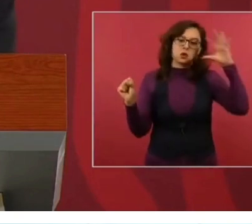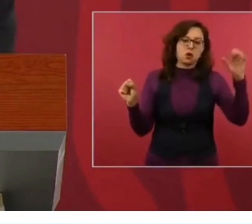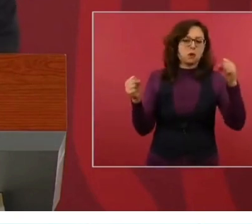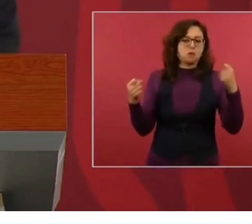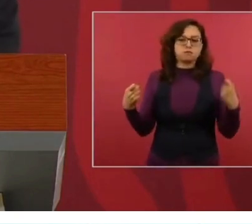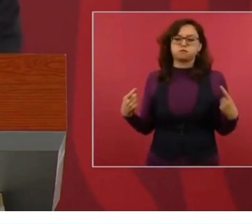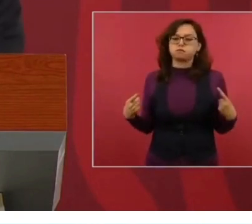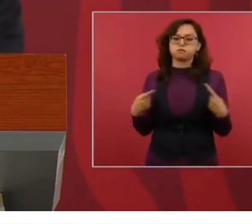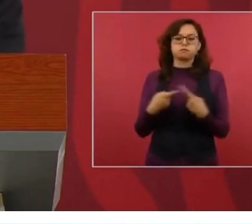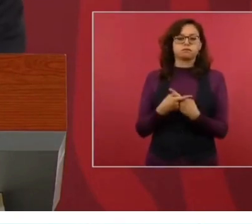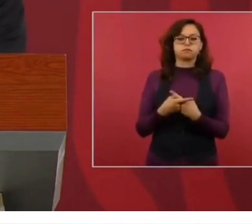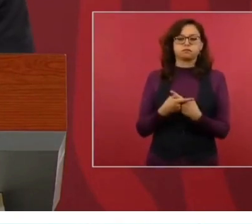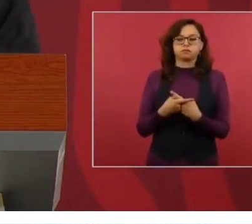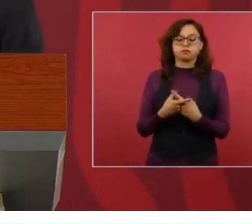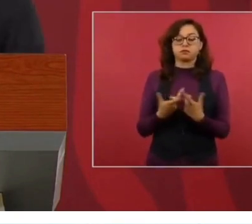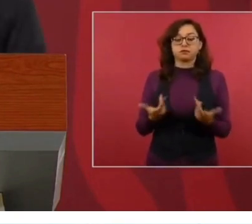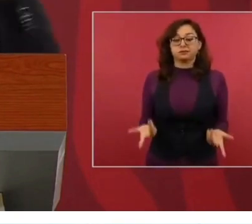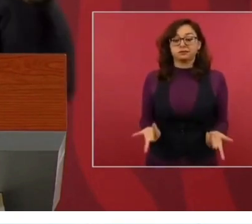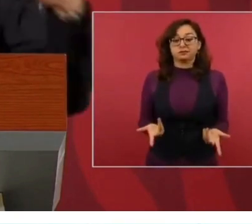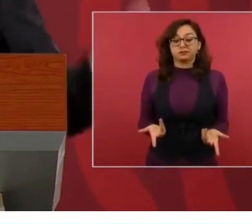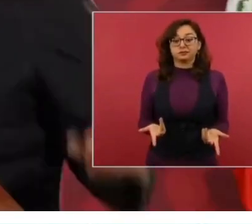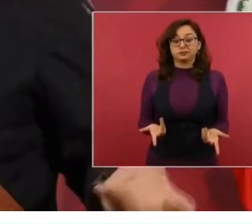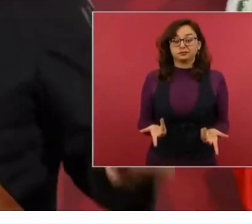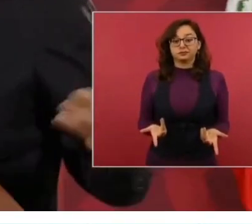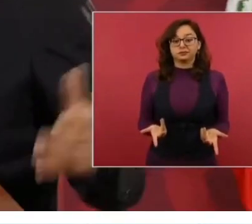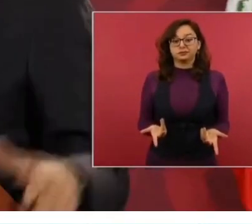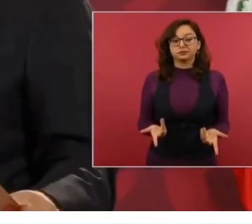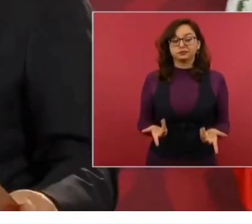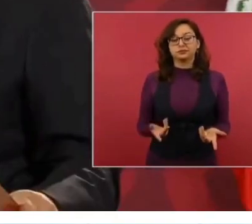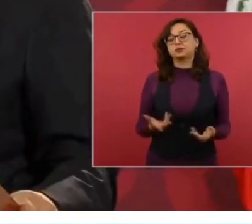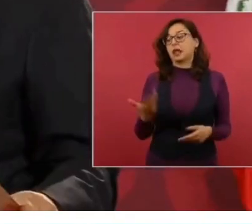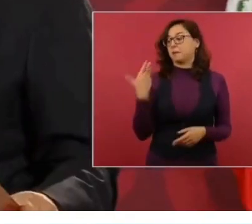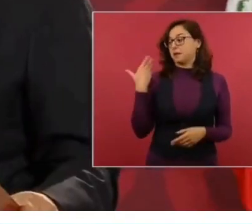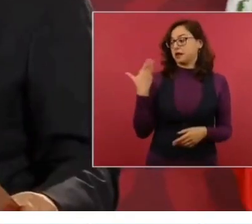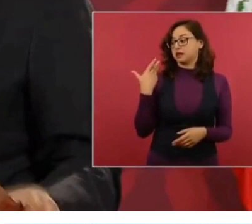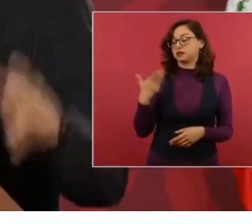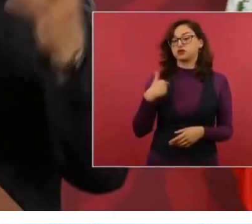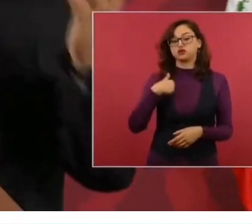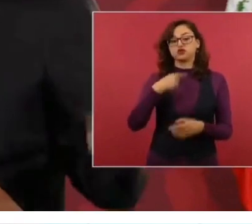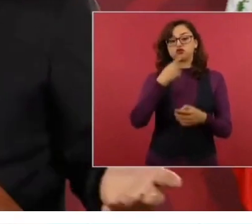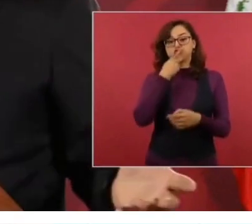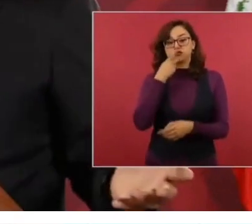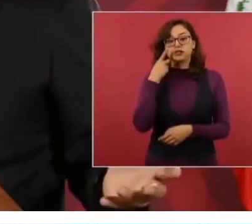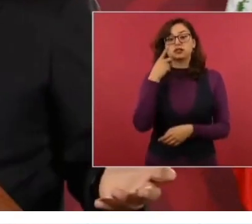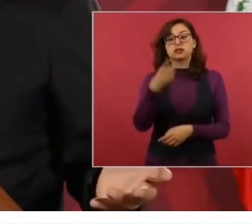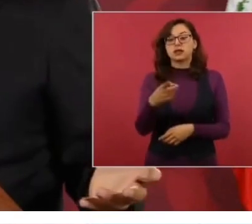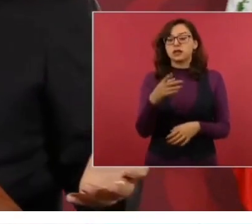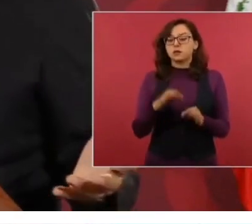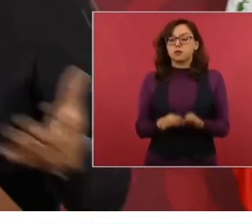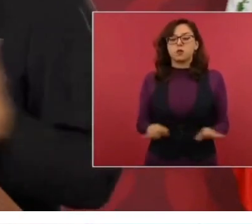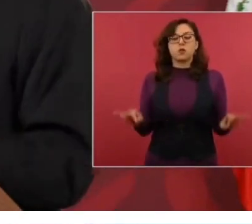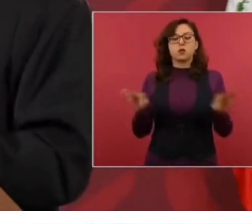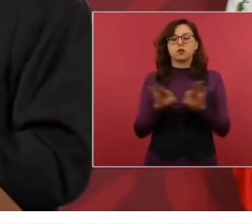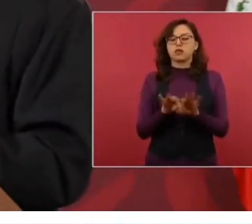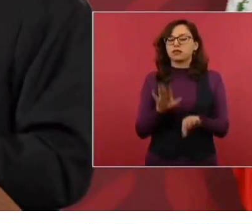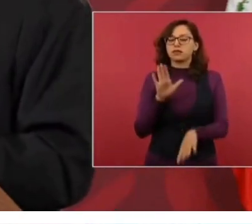que había que proteger la vida de todos porque lo más importante es la vida llegaron a decir